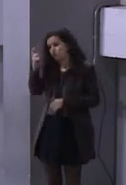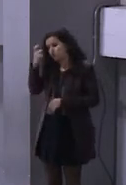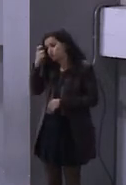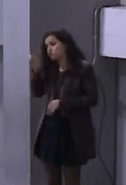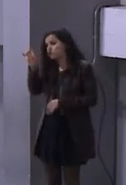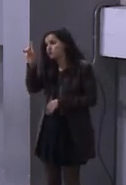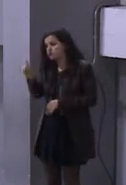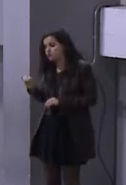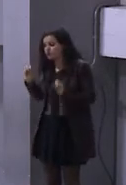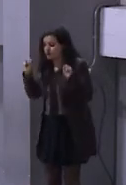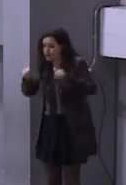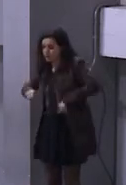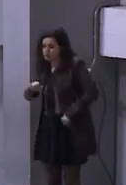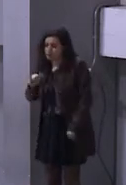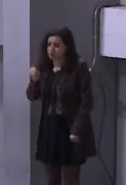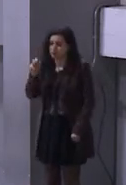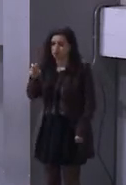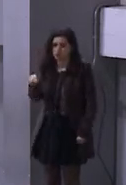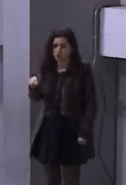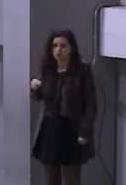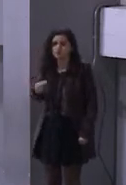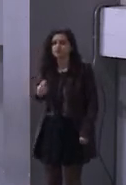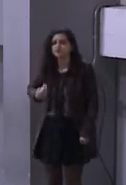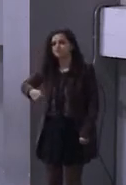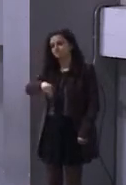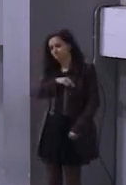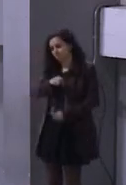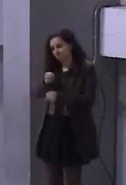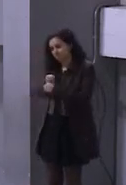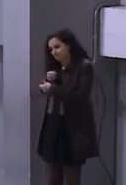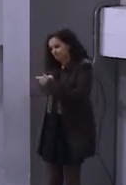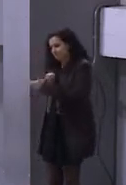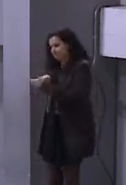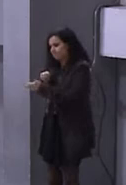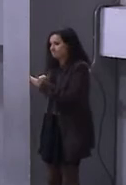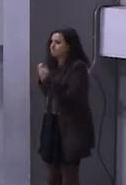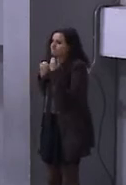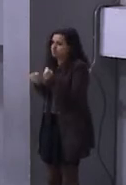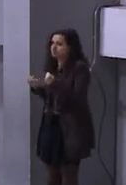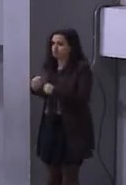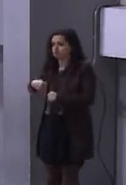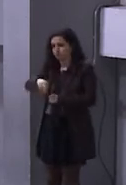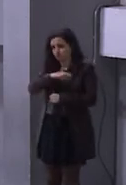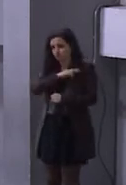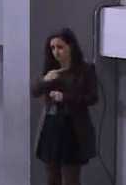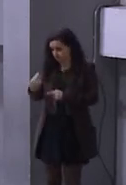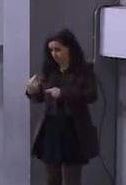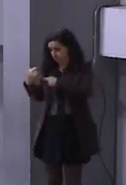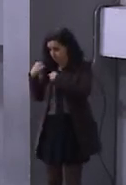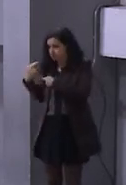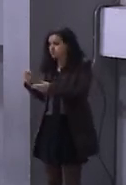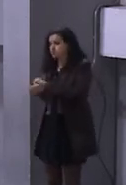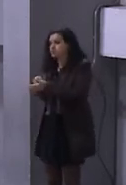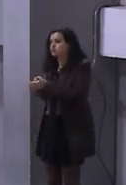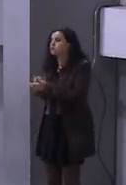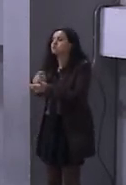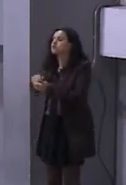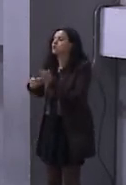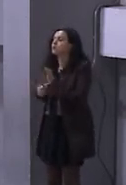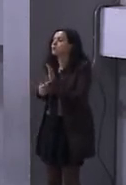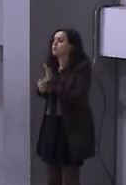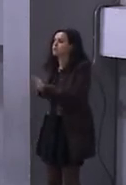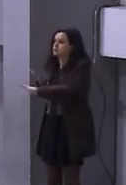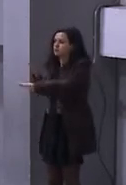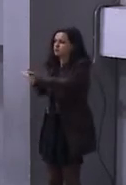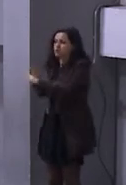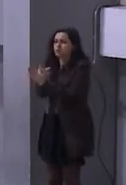el aval o no. Entonces, hemos hecho una gestión grandísima porque es nuestra responsabilidad y presentamos un proyecto para